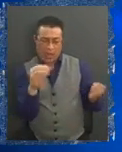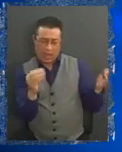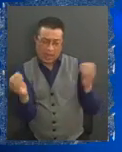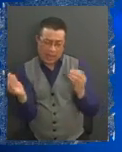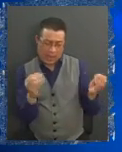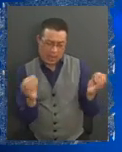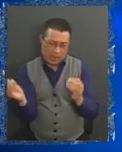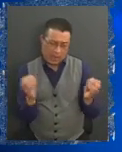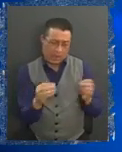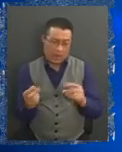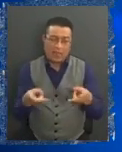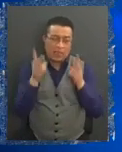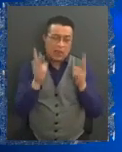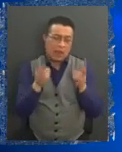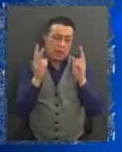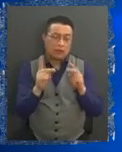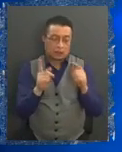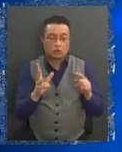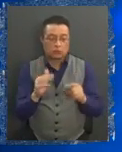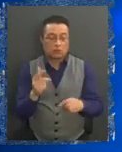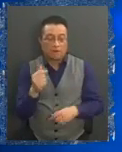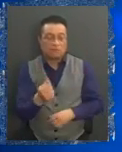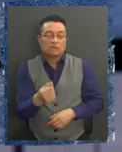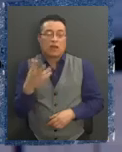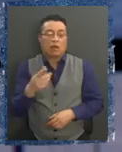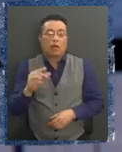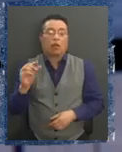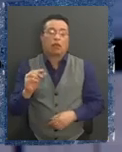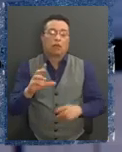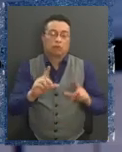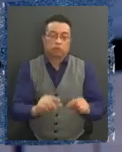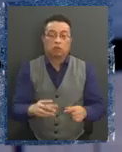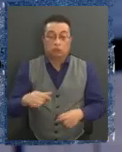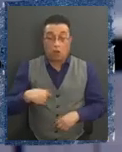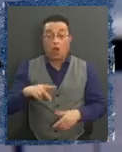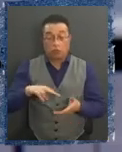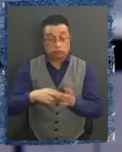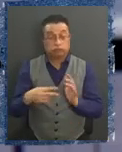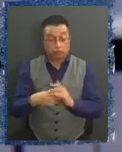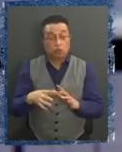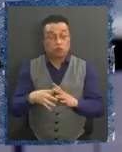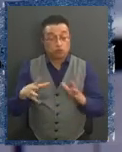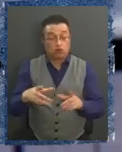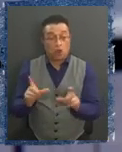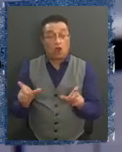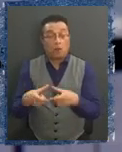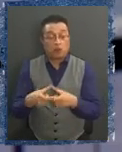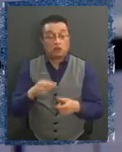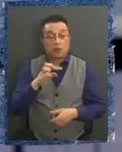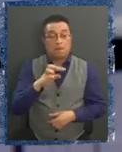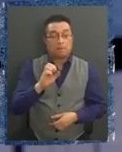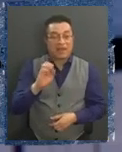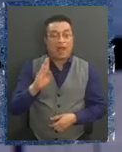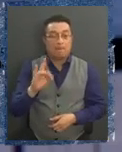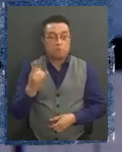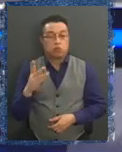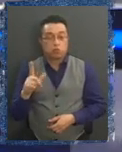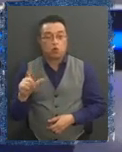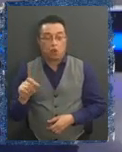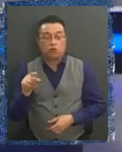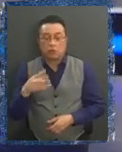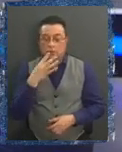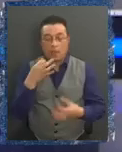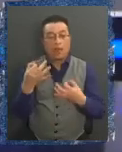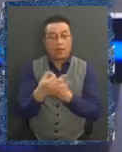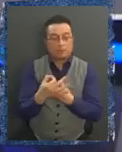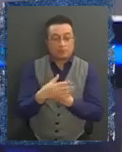porque al final eso termina desvalorizando a los derechos. Hoy hubo bastante polémica con la Comisión de Preámbulo y me gustaría que también si me pudieran explicar la